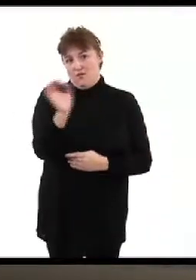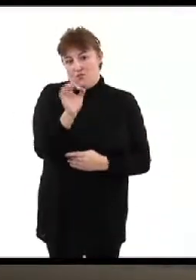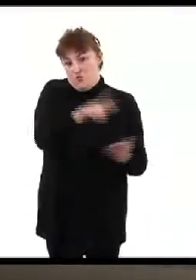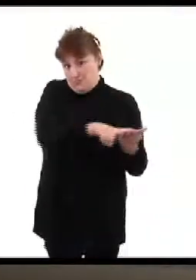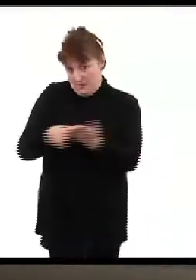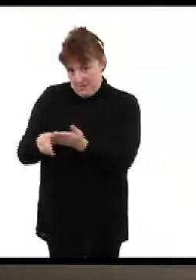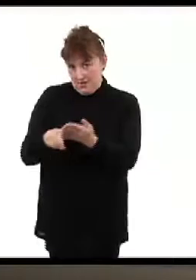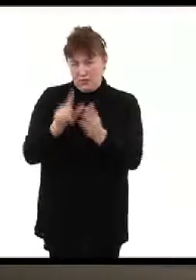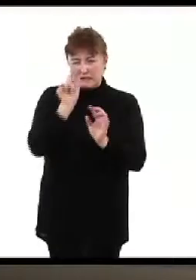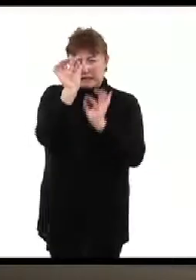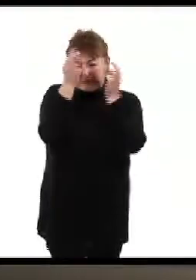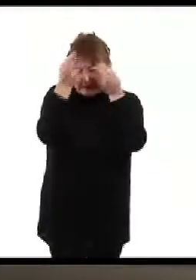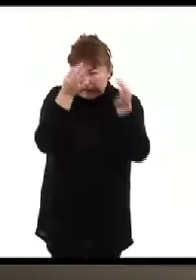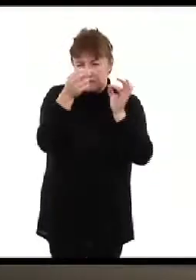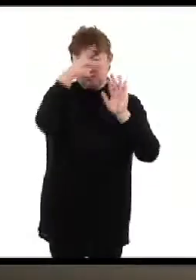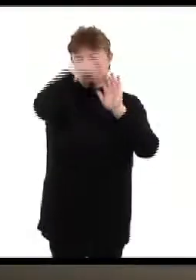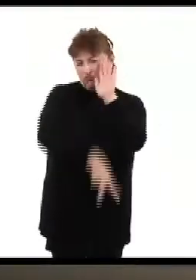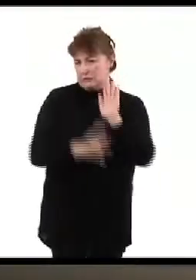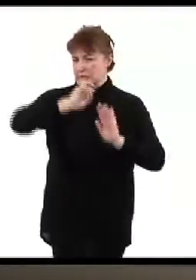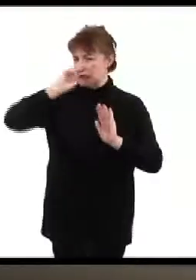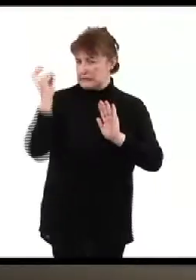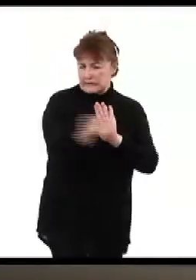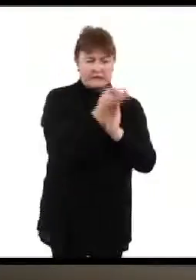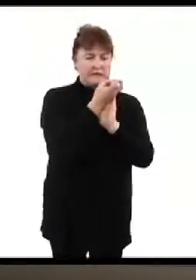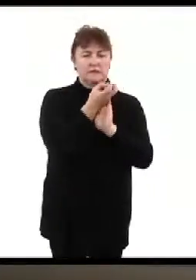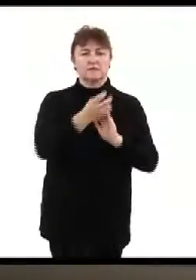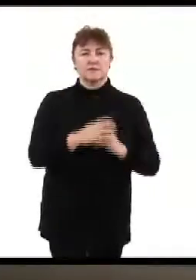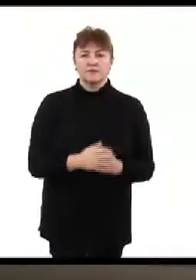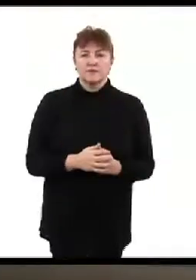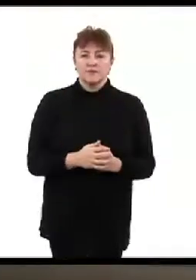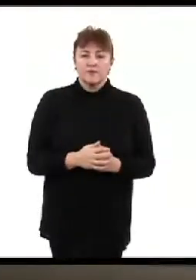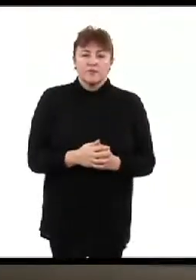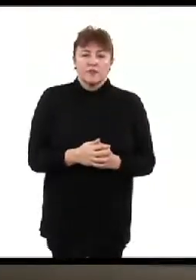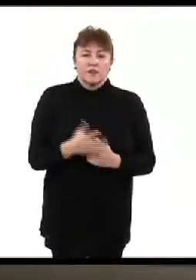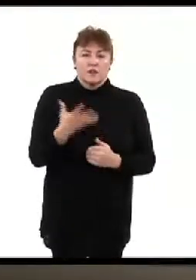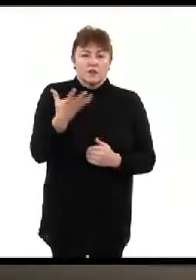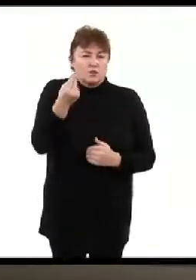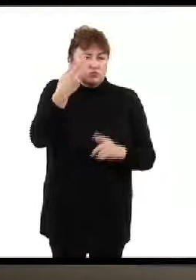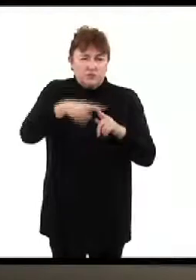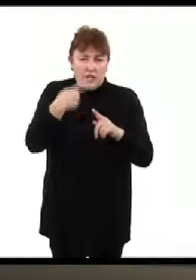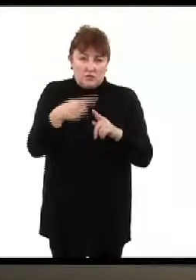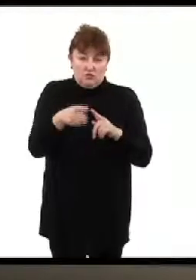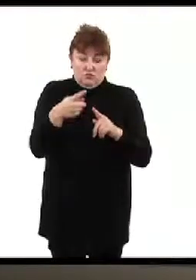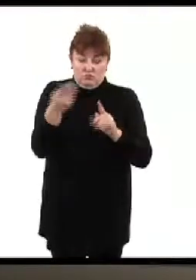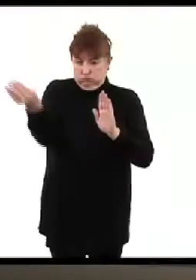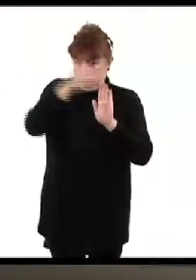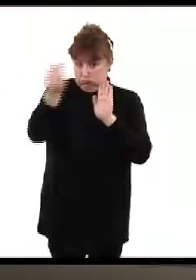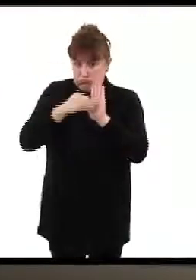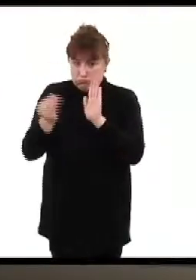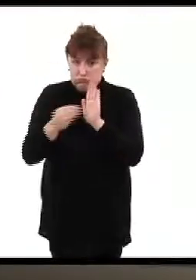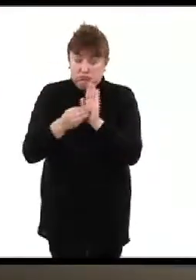sus matices, normas y reglas, condicionantes involuntarios, normalmente